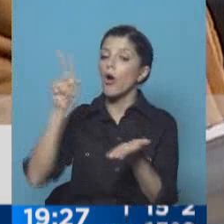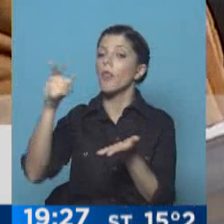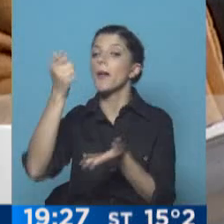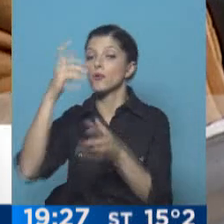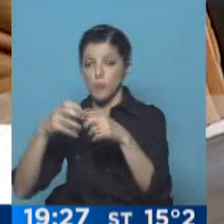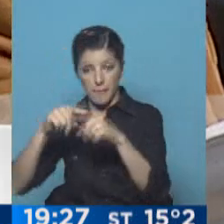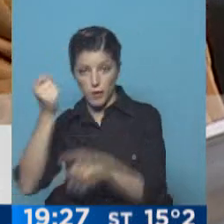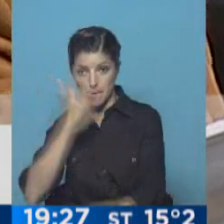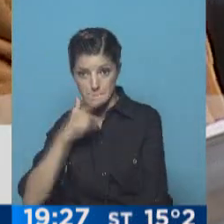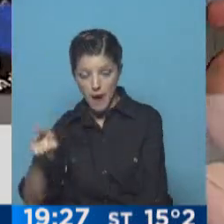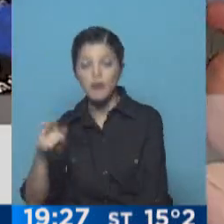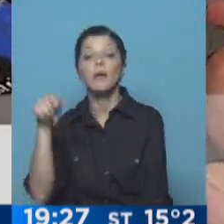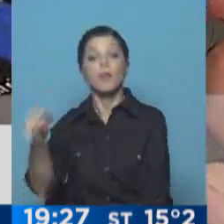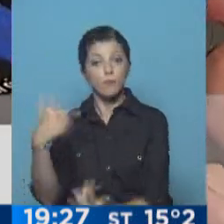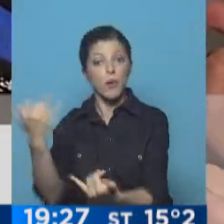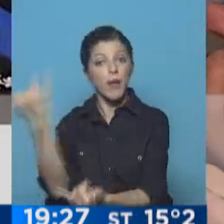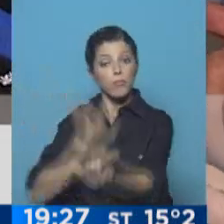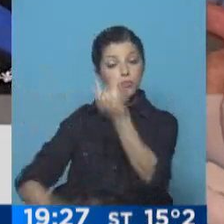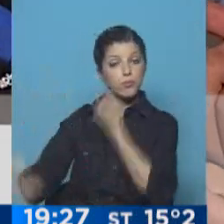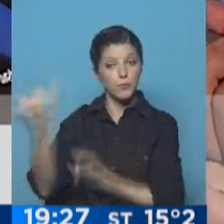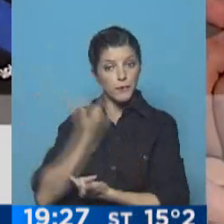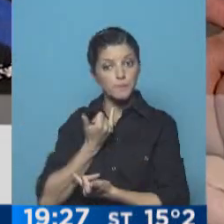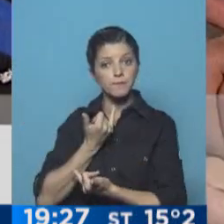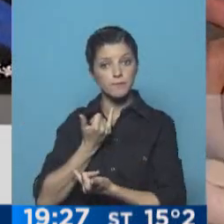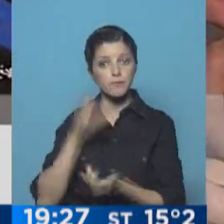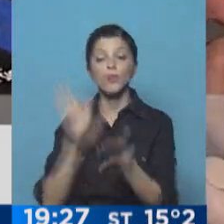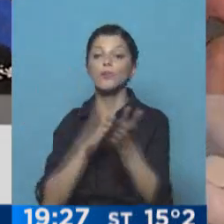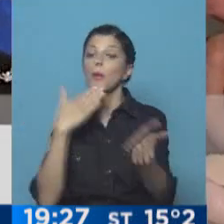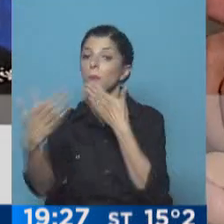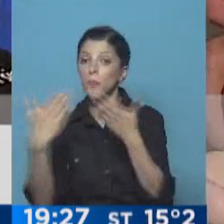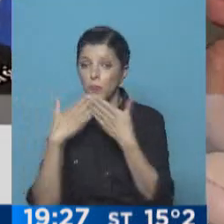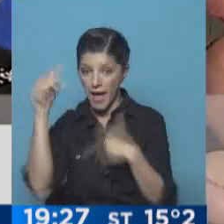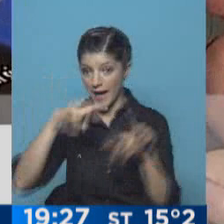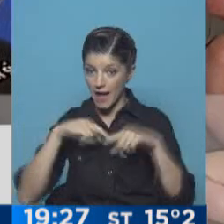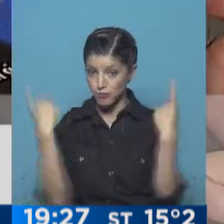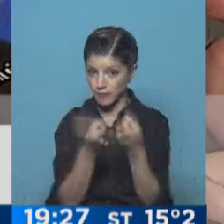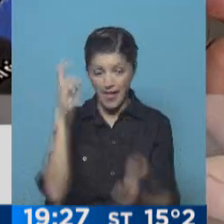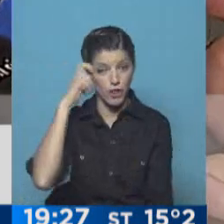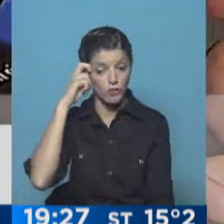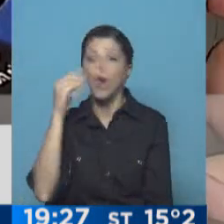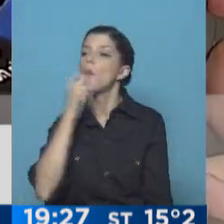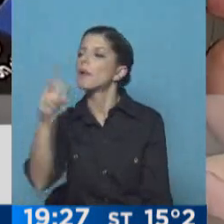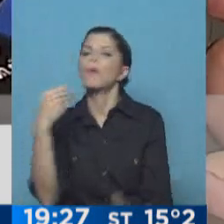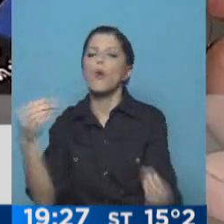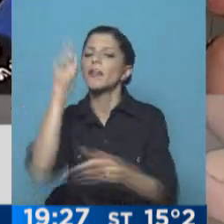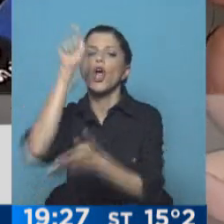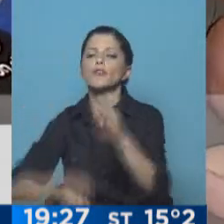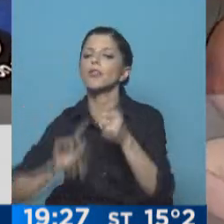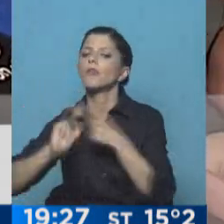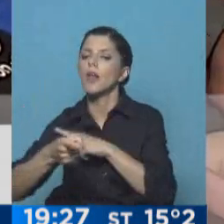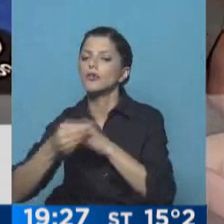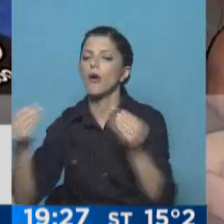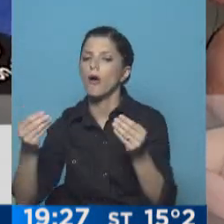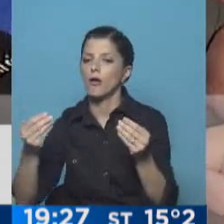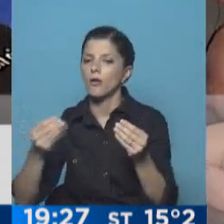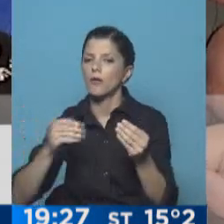del PRO puedan darnos precisiones en el marco de un debate en esta casa, como por ejemplo, bueno, por qué fueron hechas las contrataciones, cuál es el producto